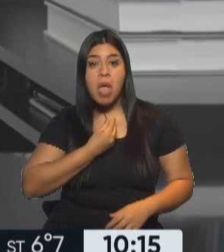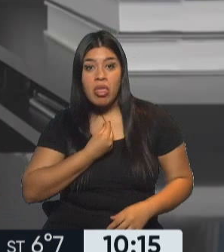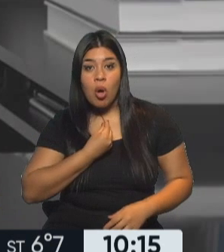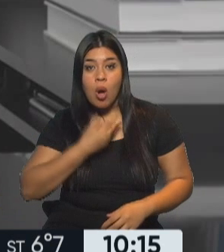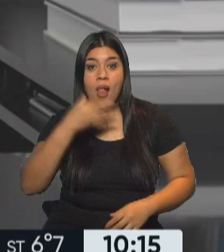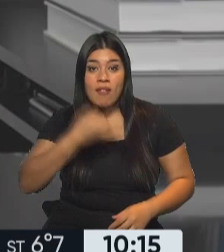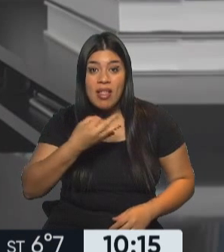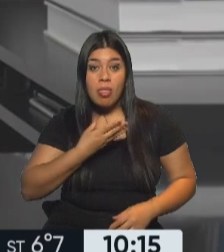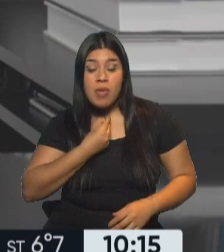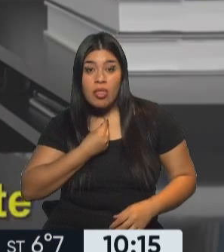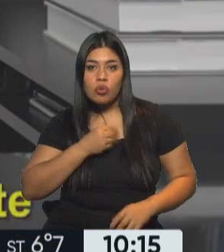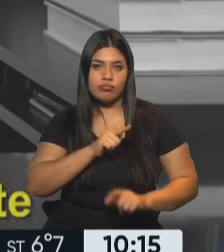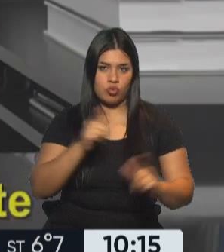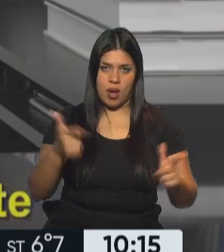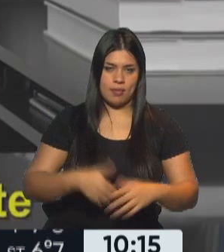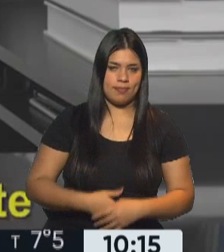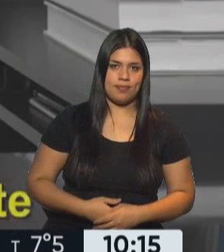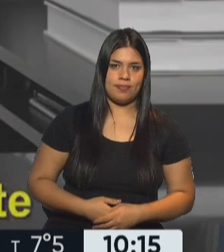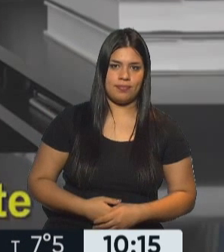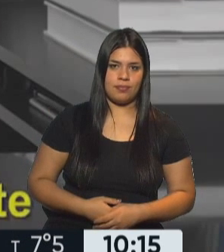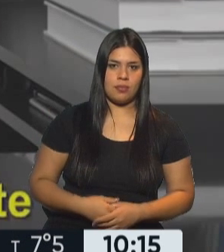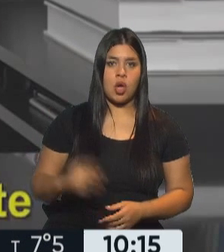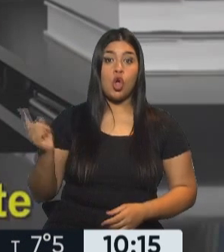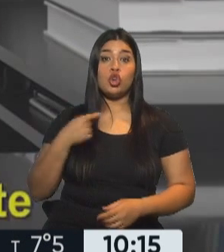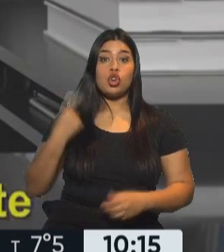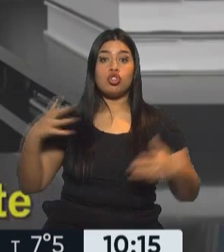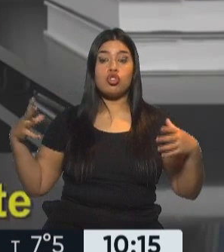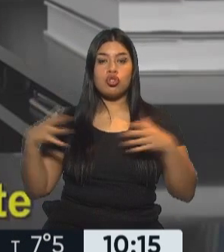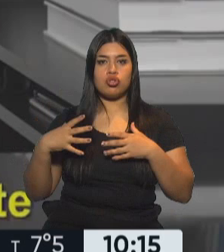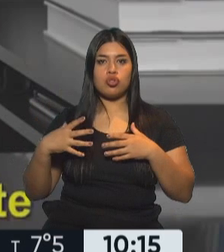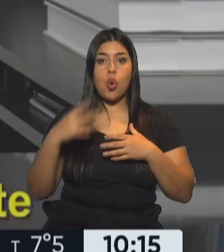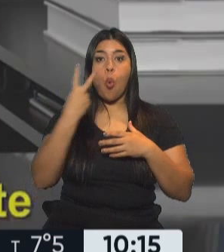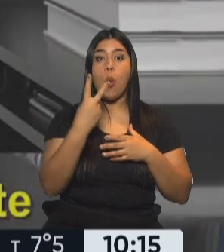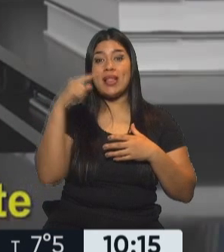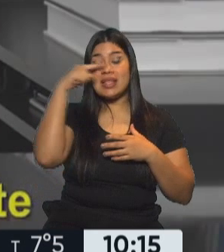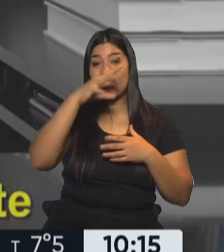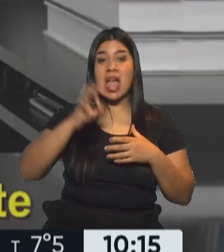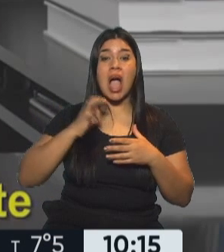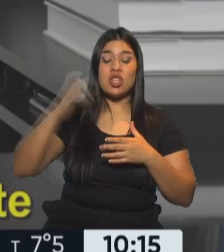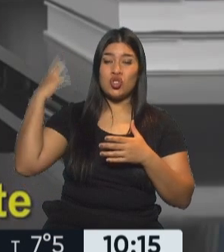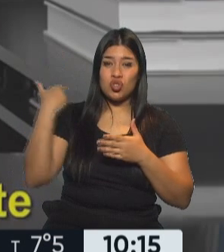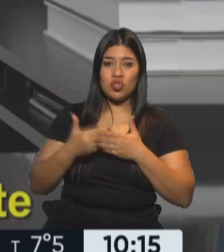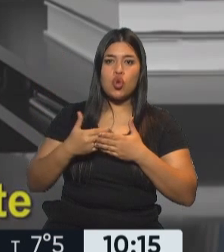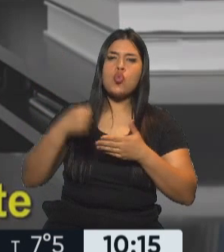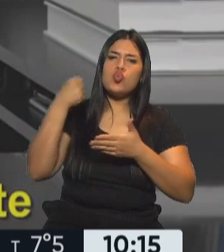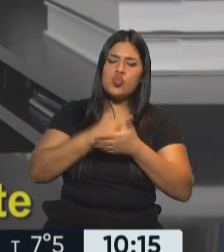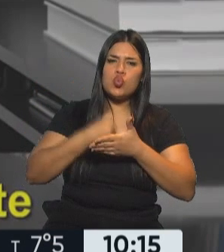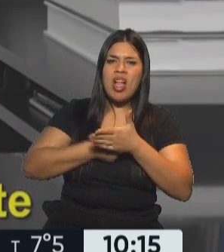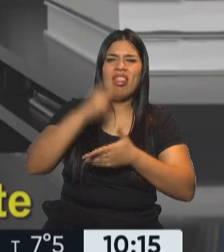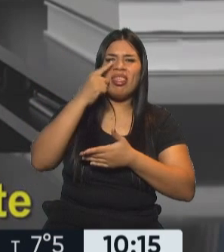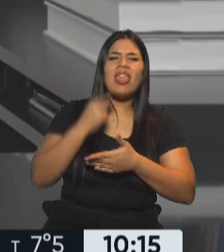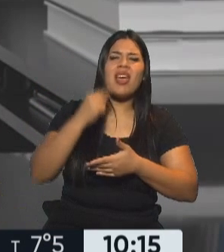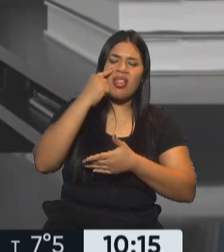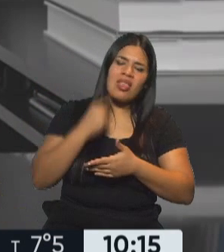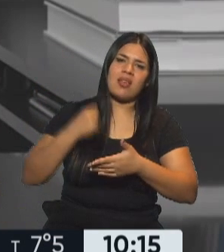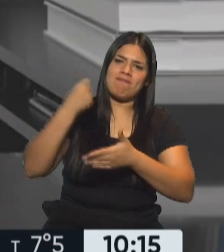verdad. De este lado estamos los que hace 27 años luchamos día tras día por